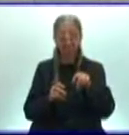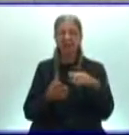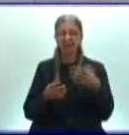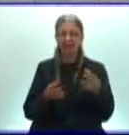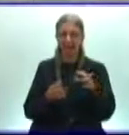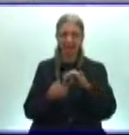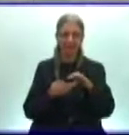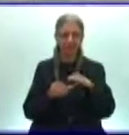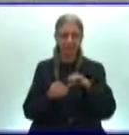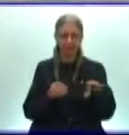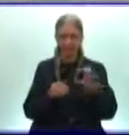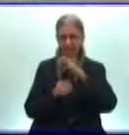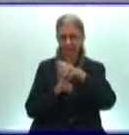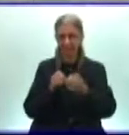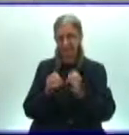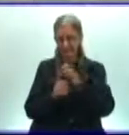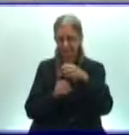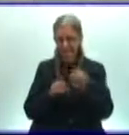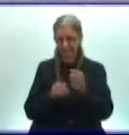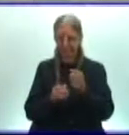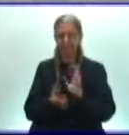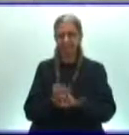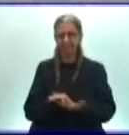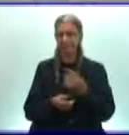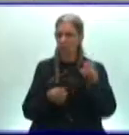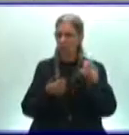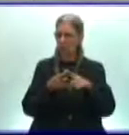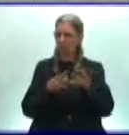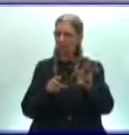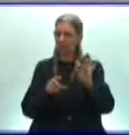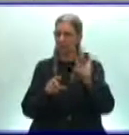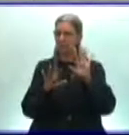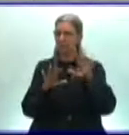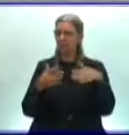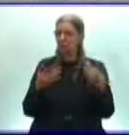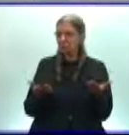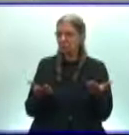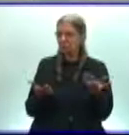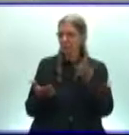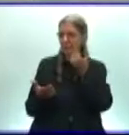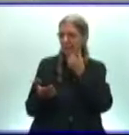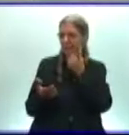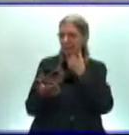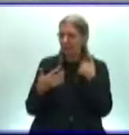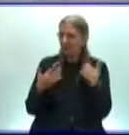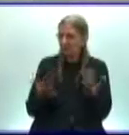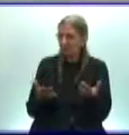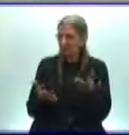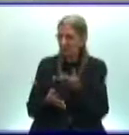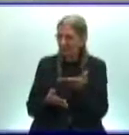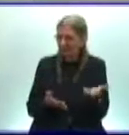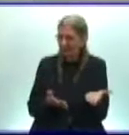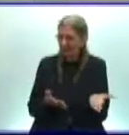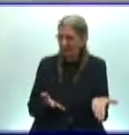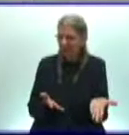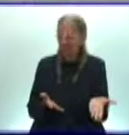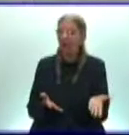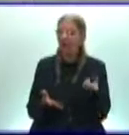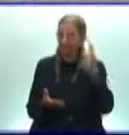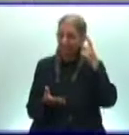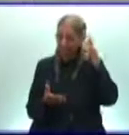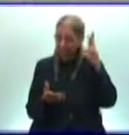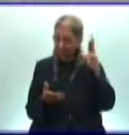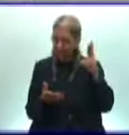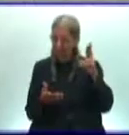electrónicas. ¿Qué otras informaciones podemos extraer de la tabla periódica, además de la ubicación en grupo y periodo? Recuerden que